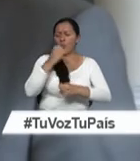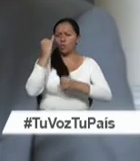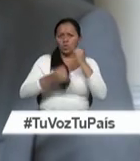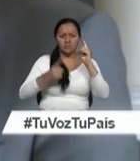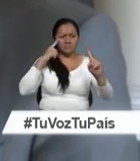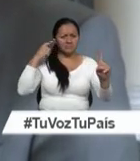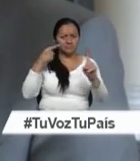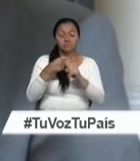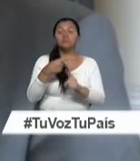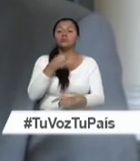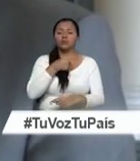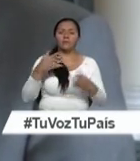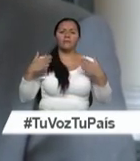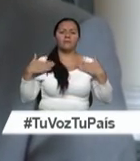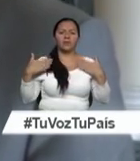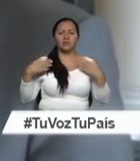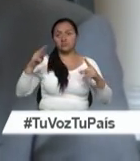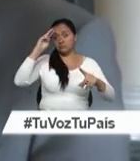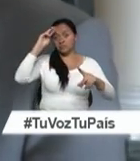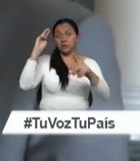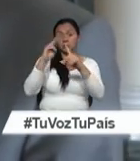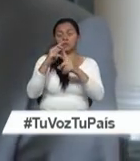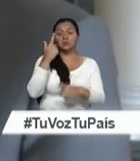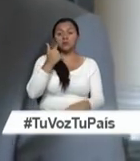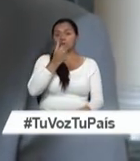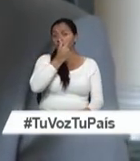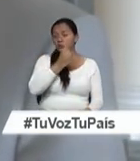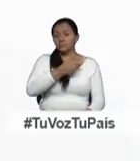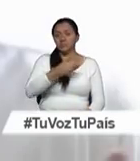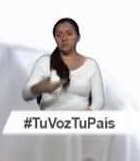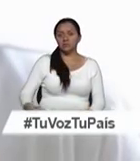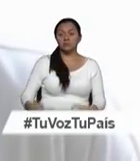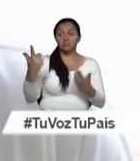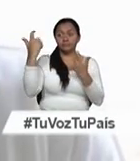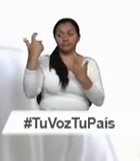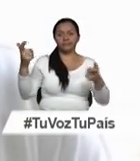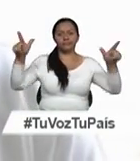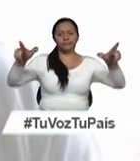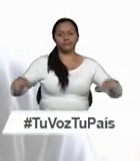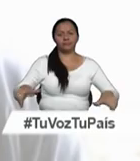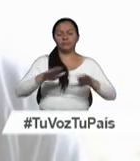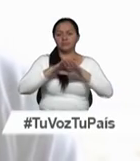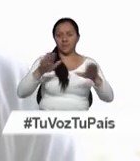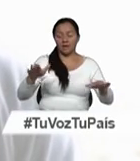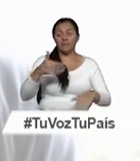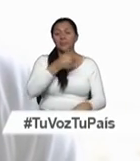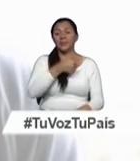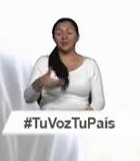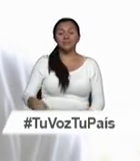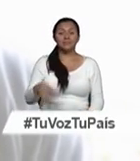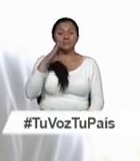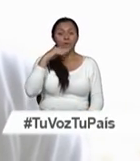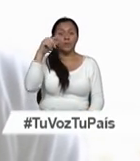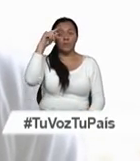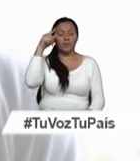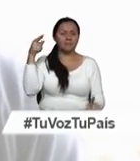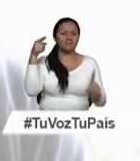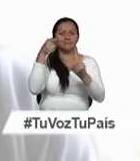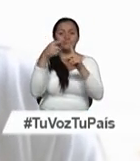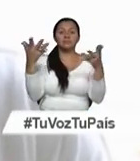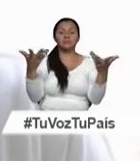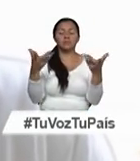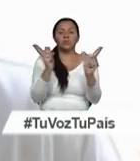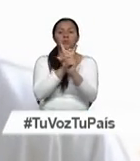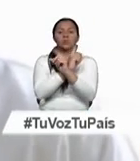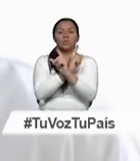alegramos del mensaje del presidente Juan Manuel Santos, primero que hay un cese al fuego. El mandatario ecuatoriano Rafael Correa, a través de su